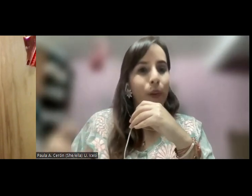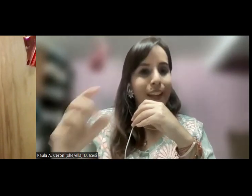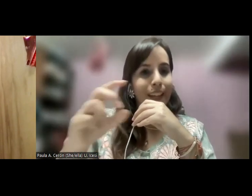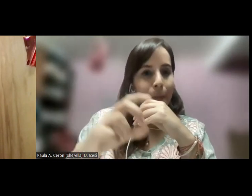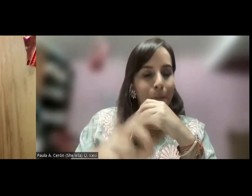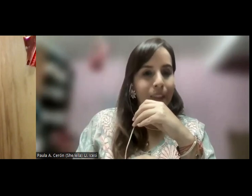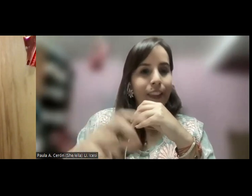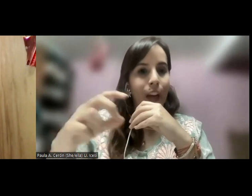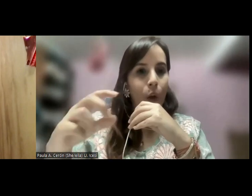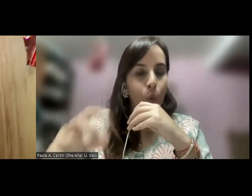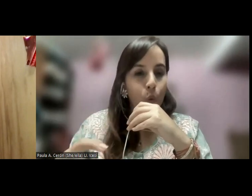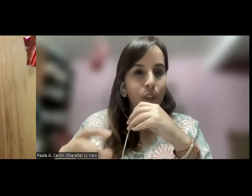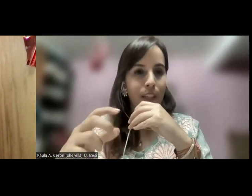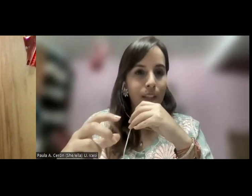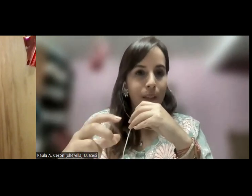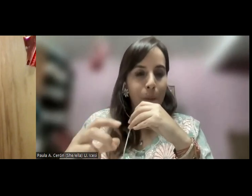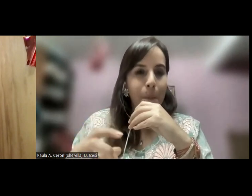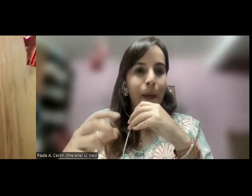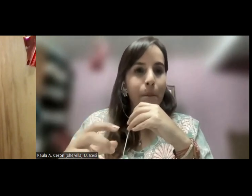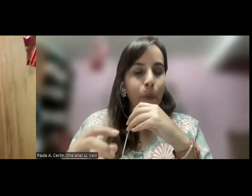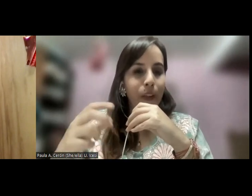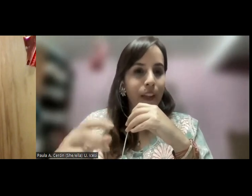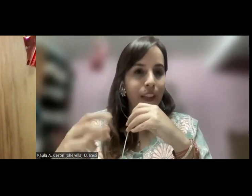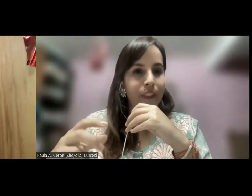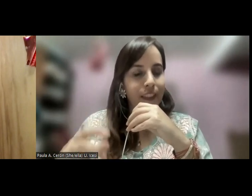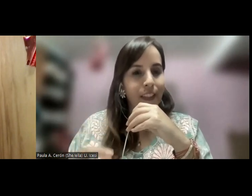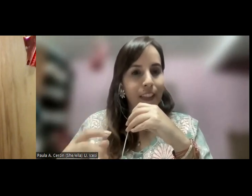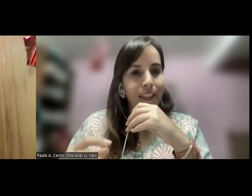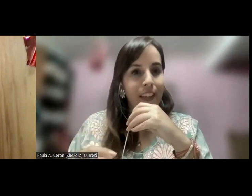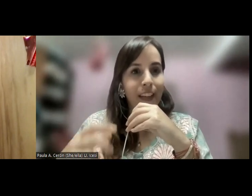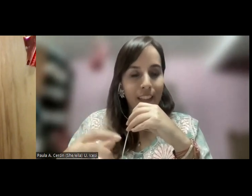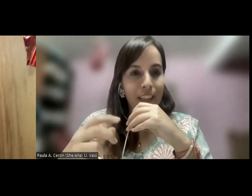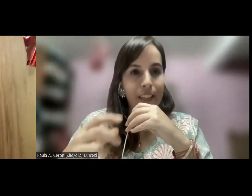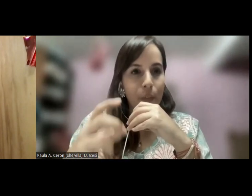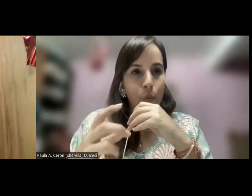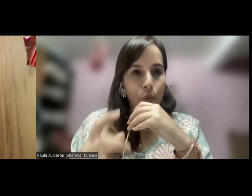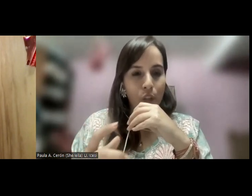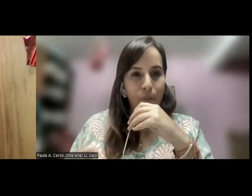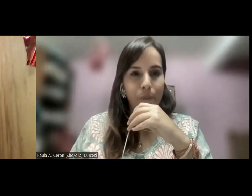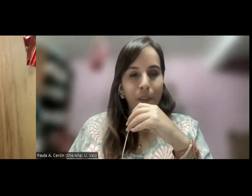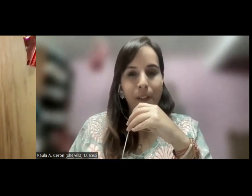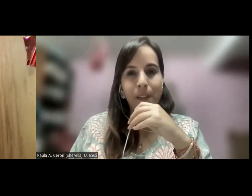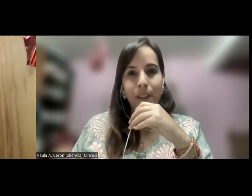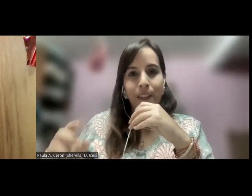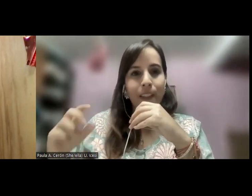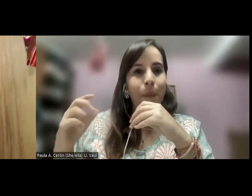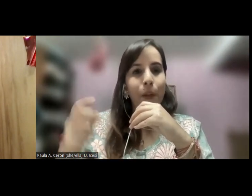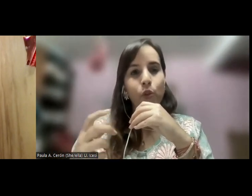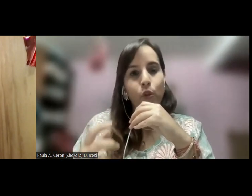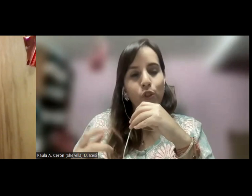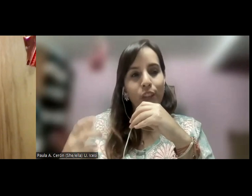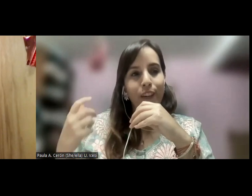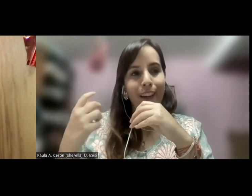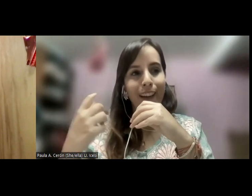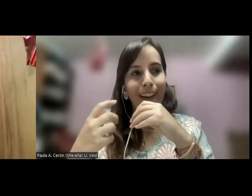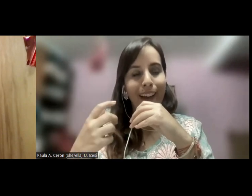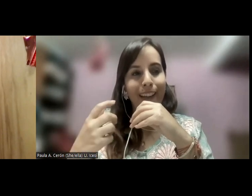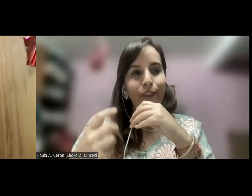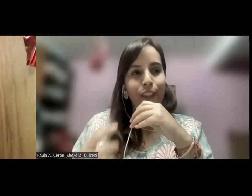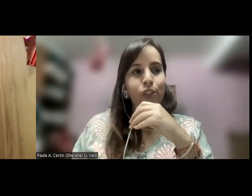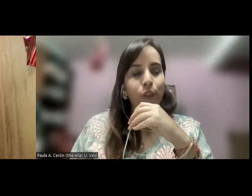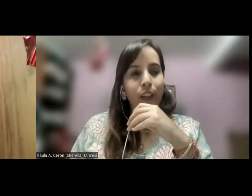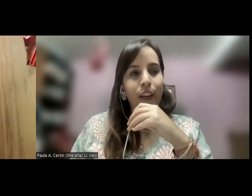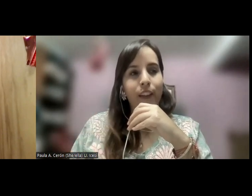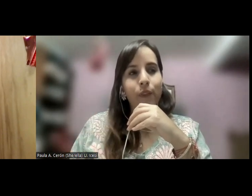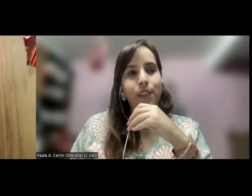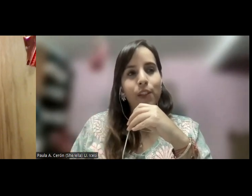como una ramienta Útil para poder garantizar esa redistribución también nos conlleva a